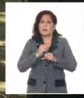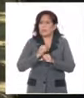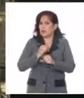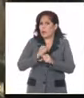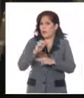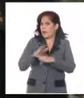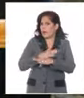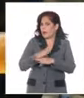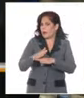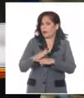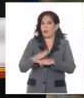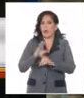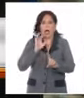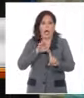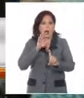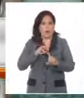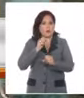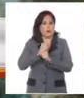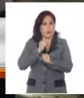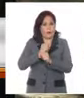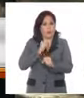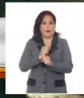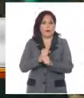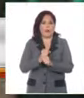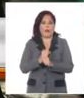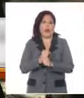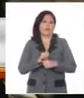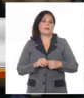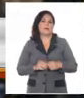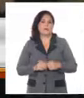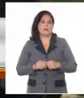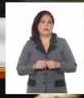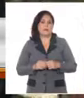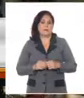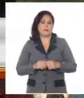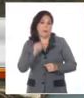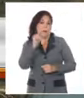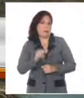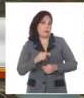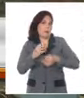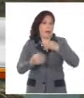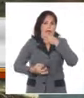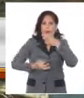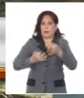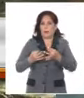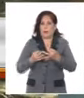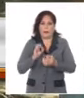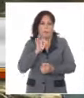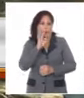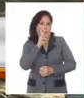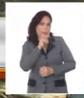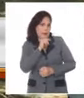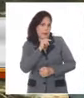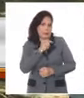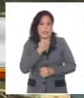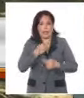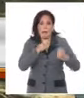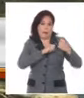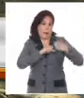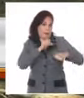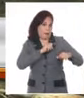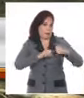acoso laboral, la violencia de género, el piropo como una práctica cotidiana, desmintiendo un poco lo que hay en torno al